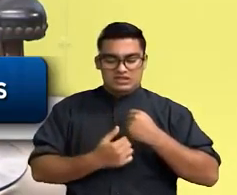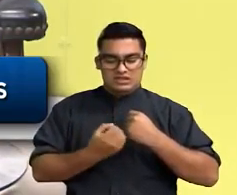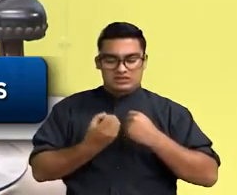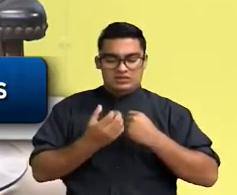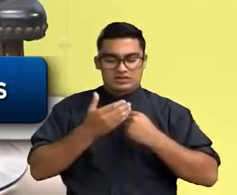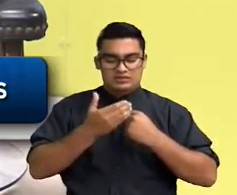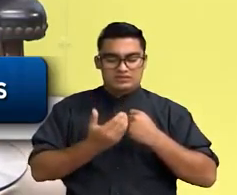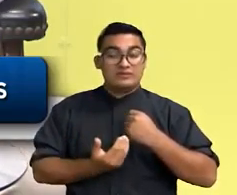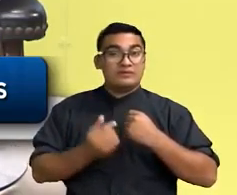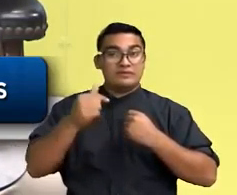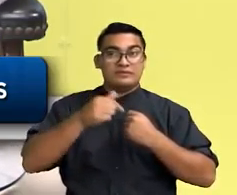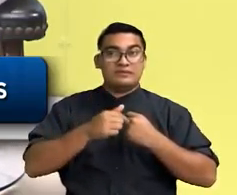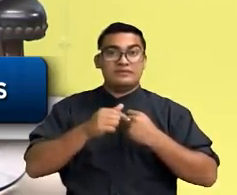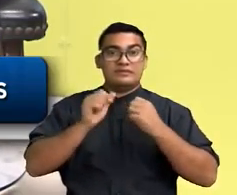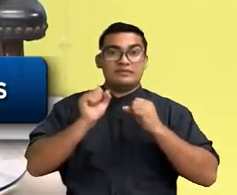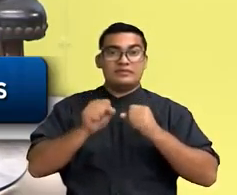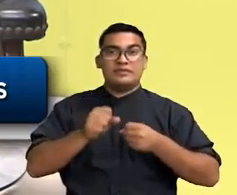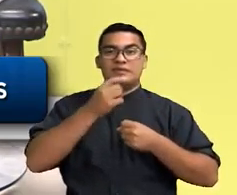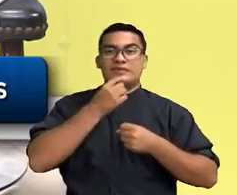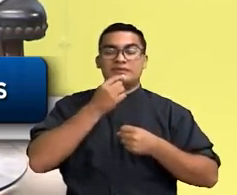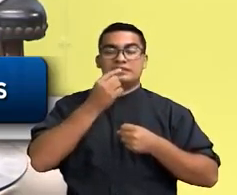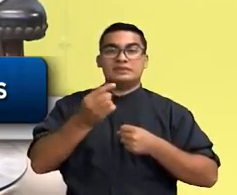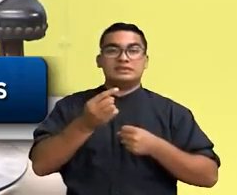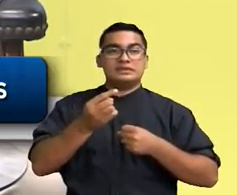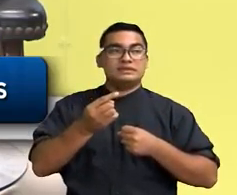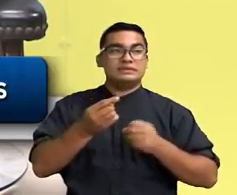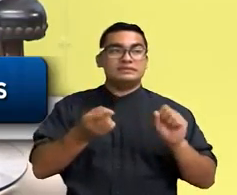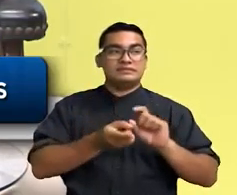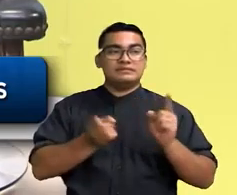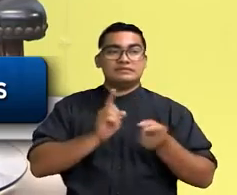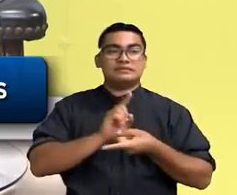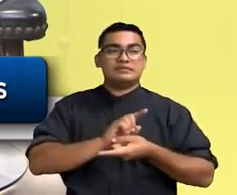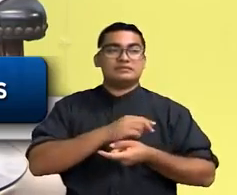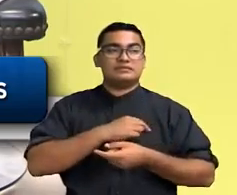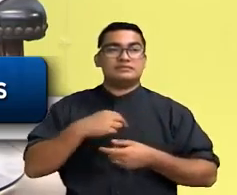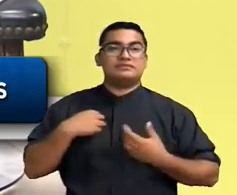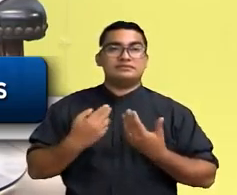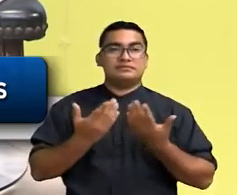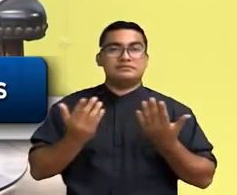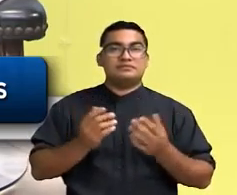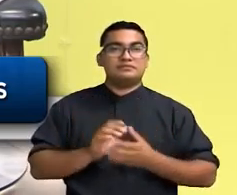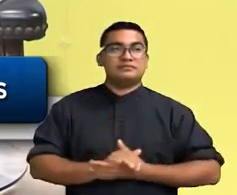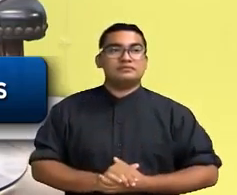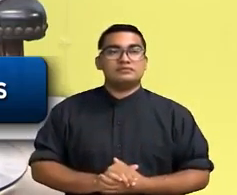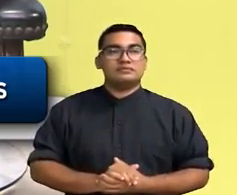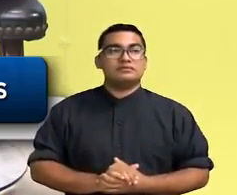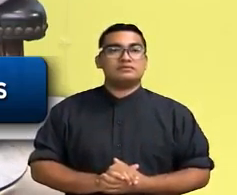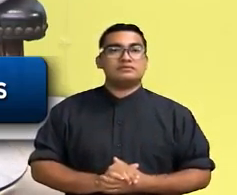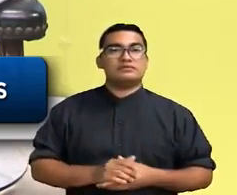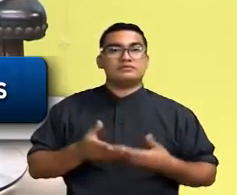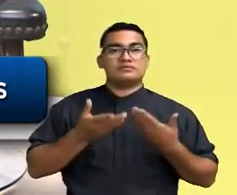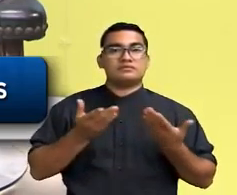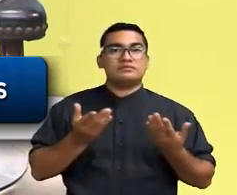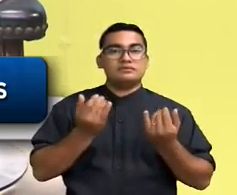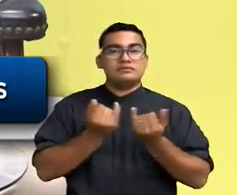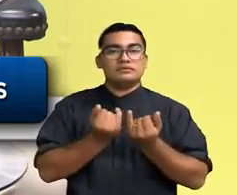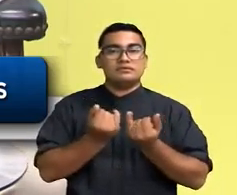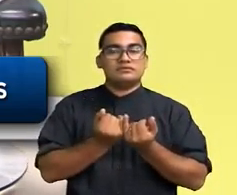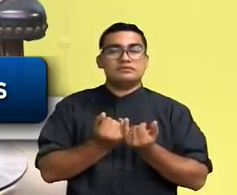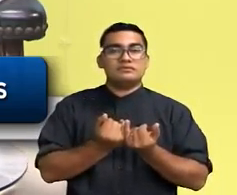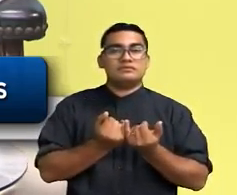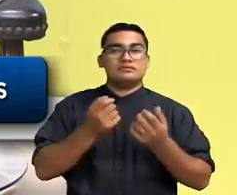parte para tratar de corregir lo que en ese momento está sucediendo. Y entonces, al haber una